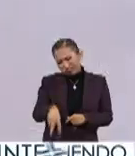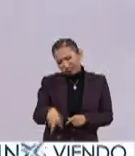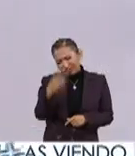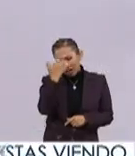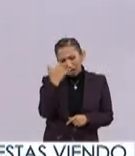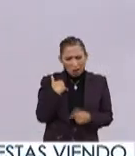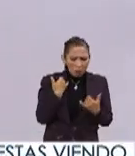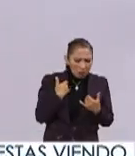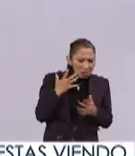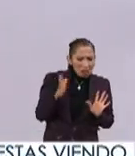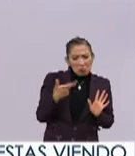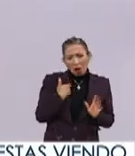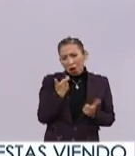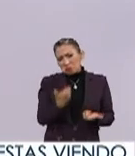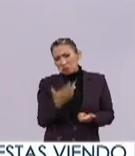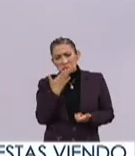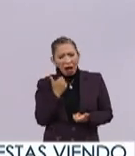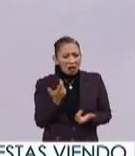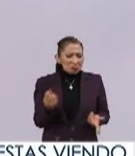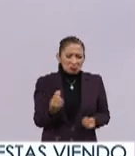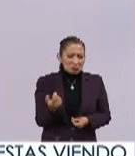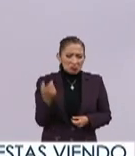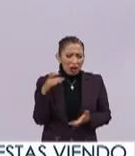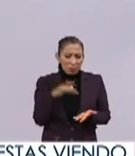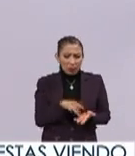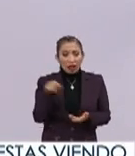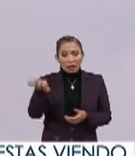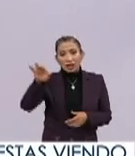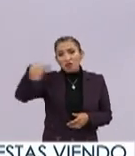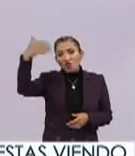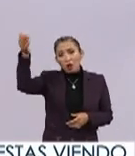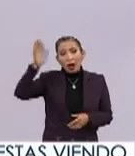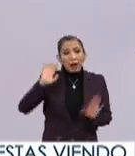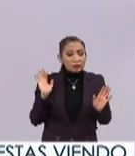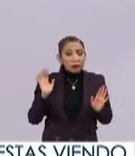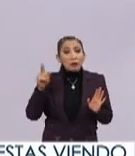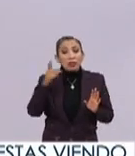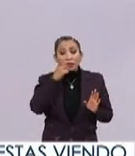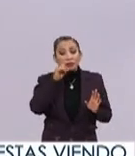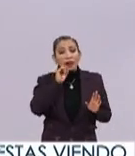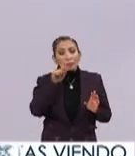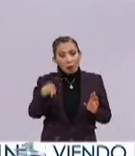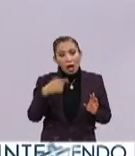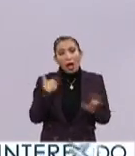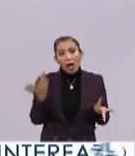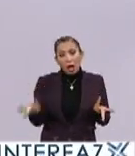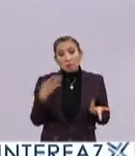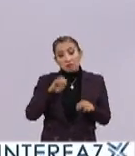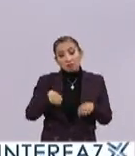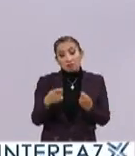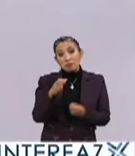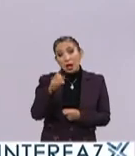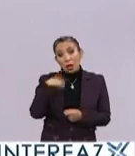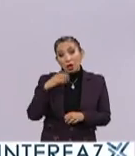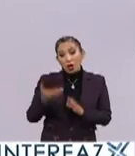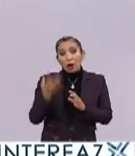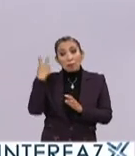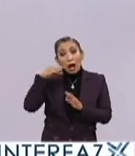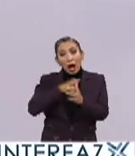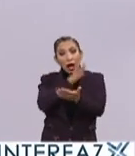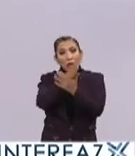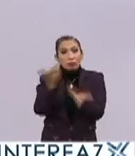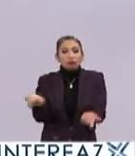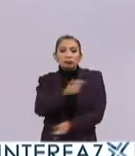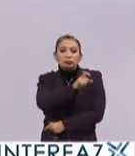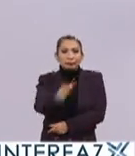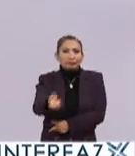muchacho viene de familia acomodada, no requiere apoyo y él es externo. Pero yo lo que digo, también él recibe beca, porque sale de viaje de estudios y